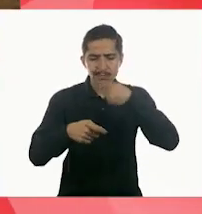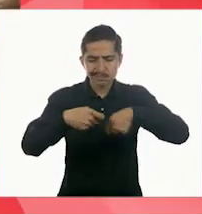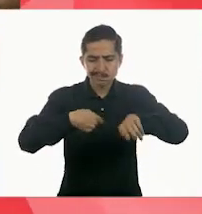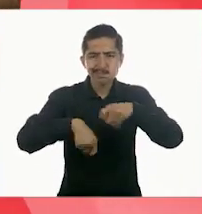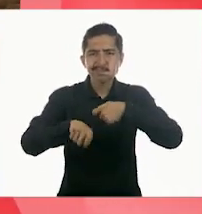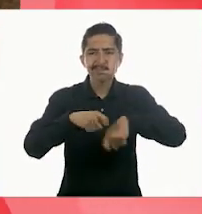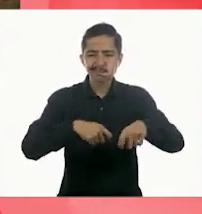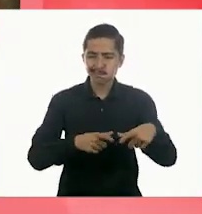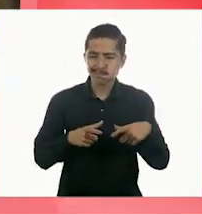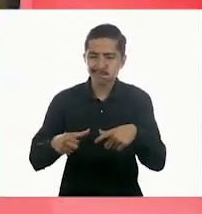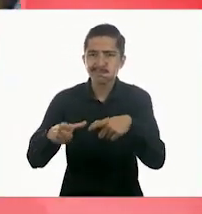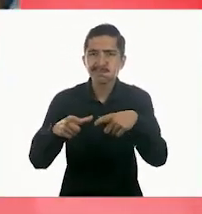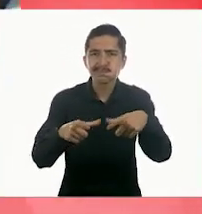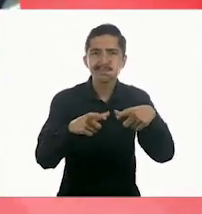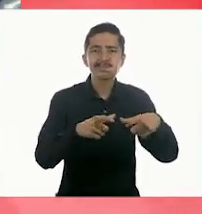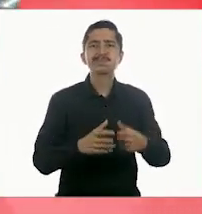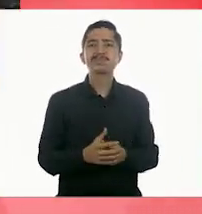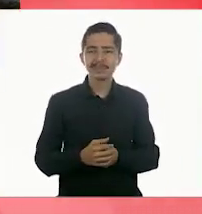gastronomía.